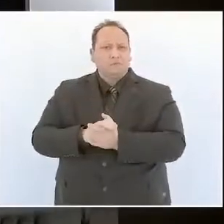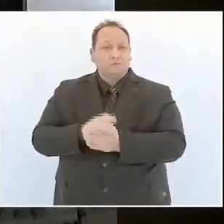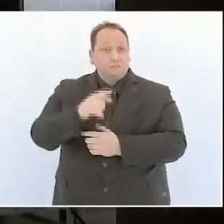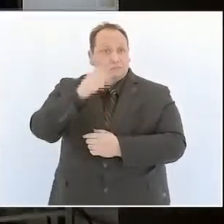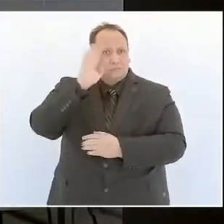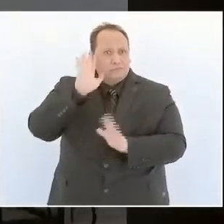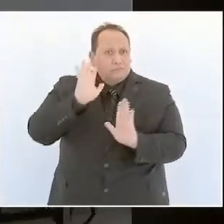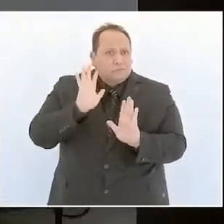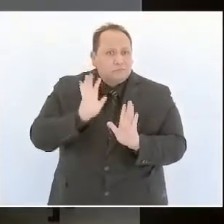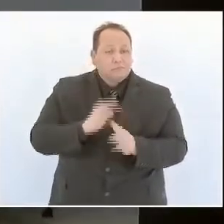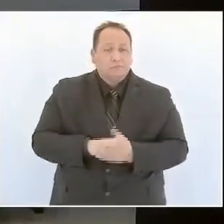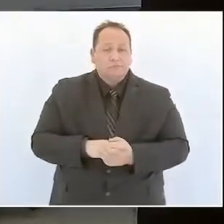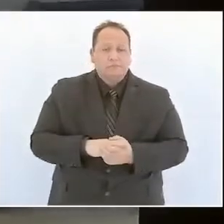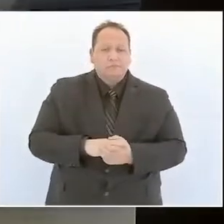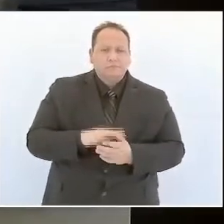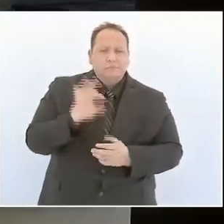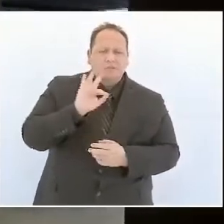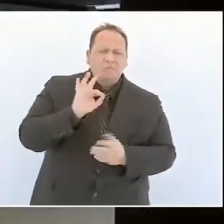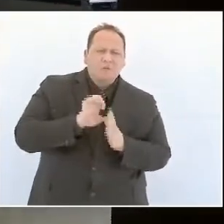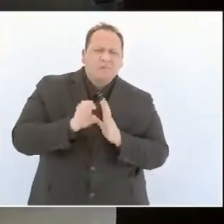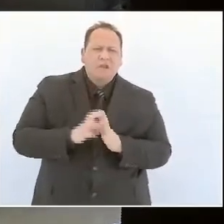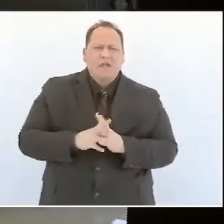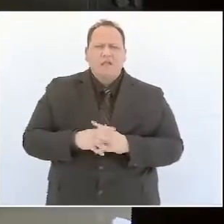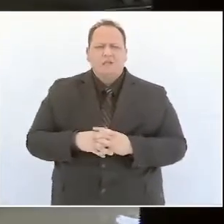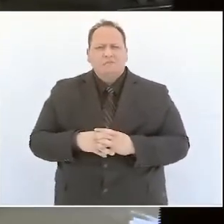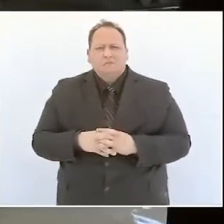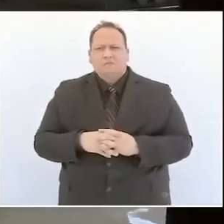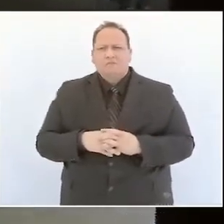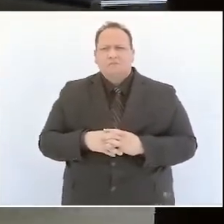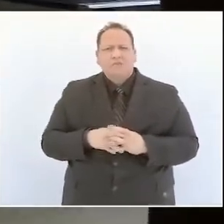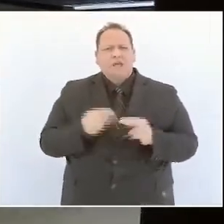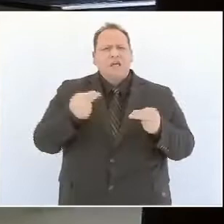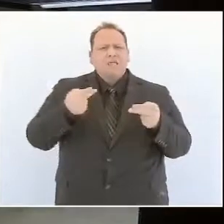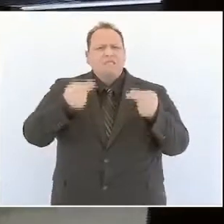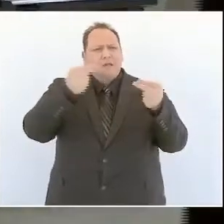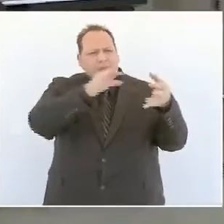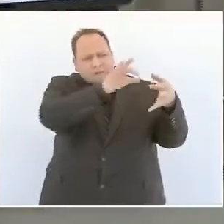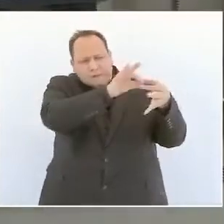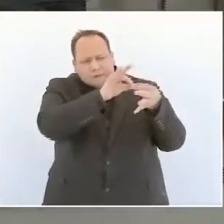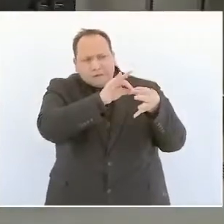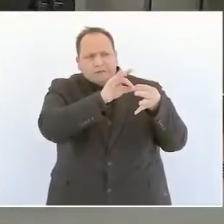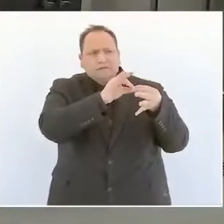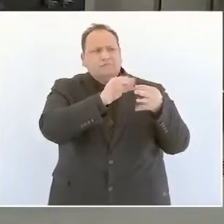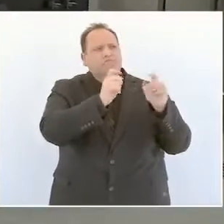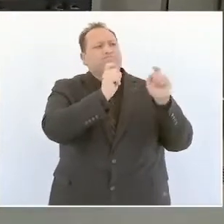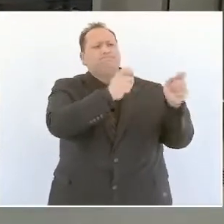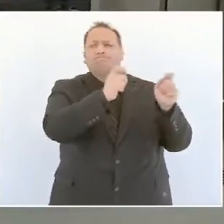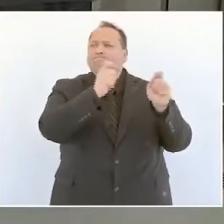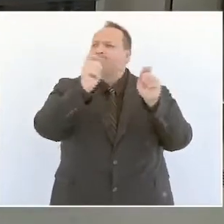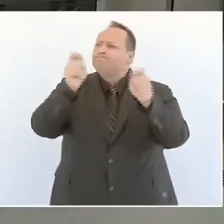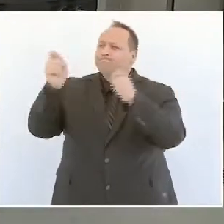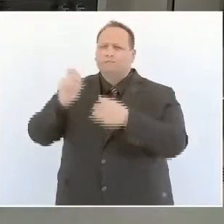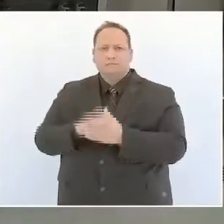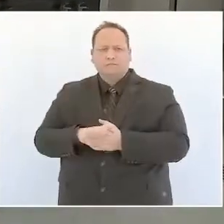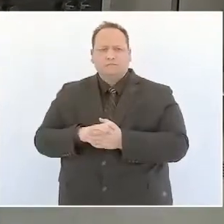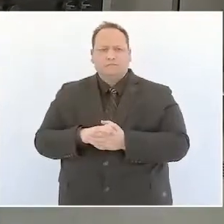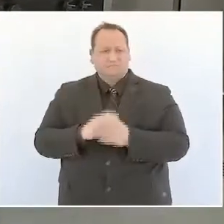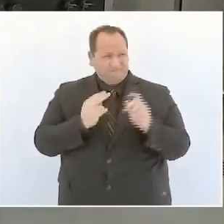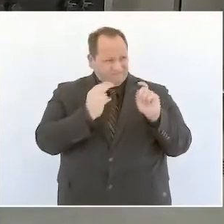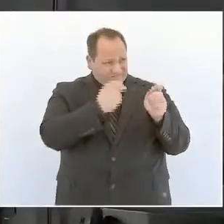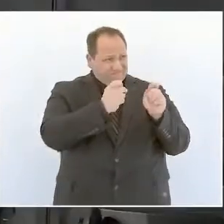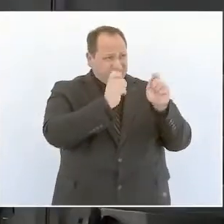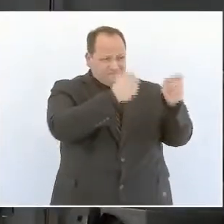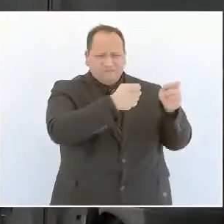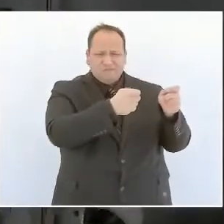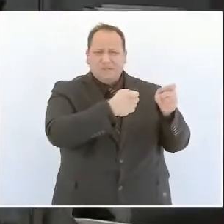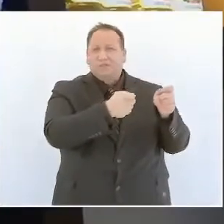Imagínense si se tuviese que hacer con empresas contratistas. Para empezar,